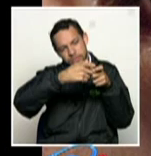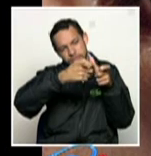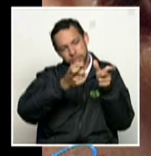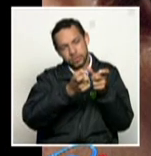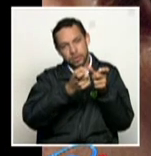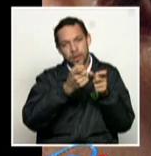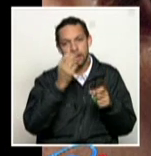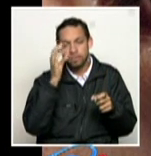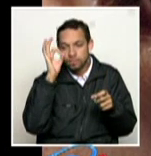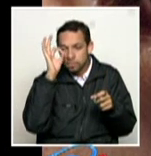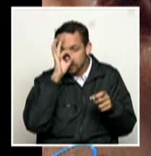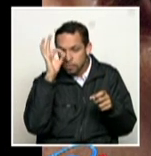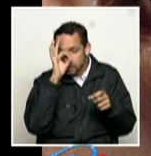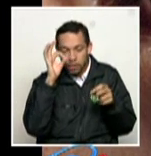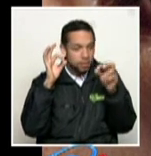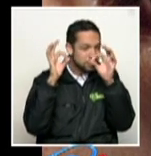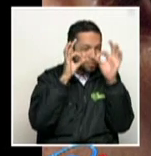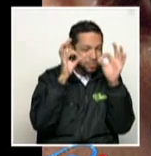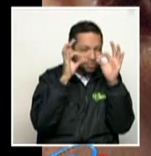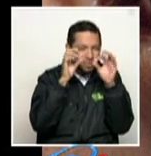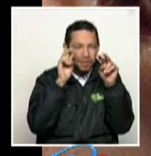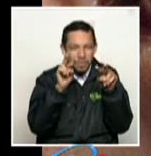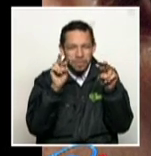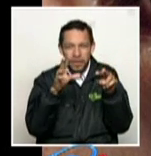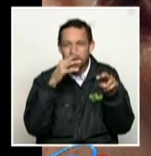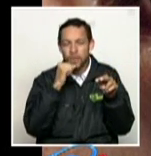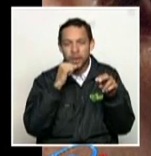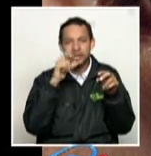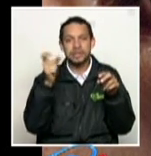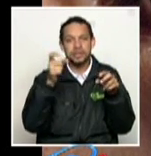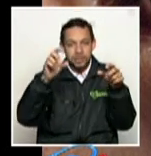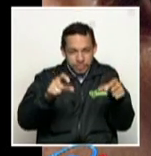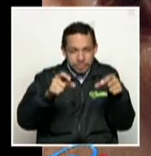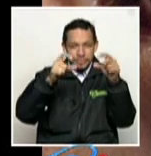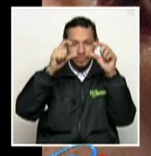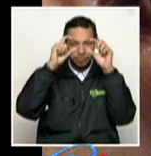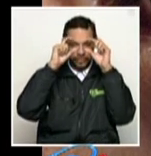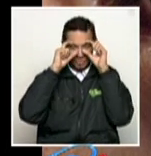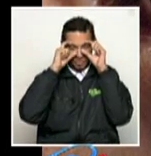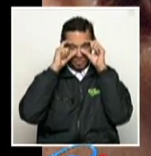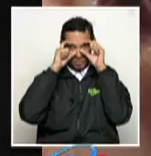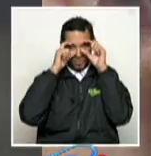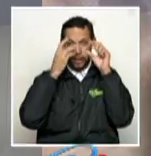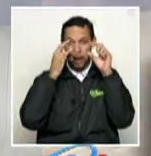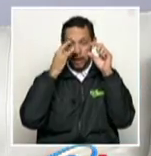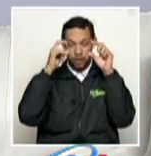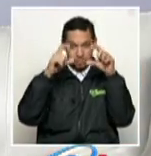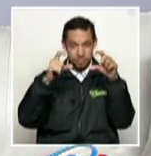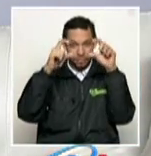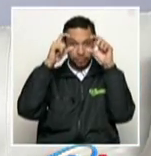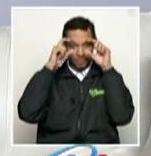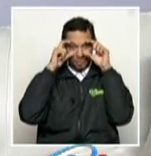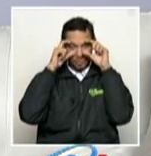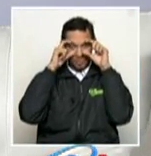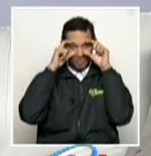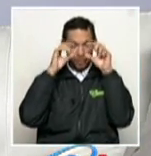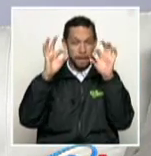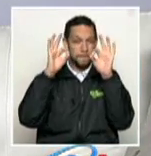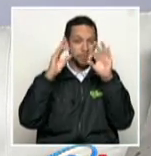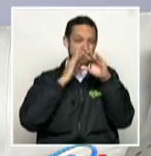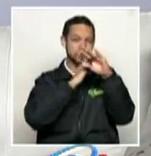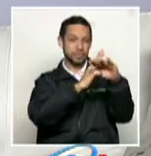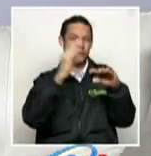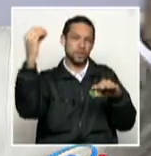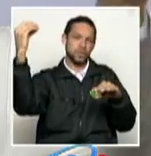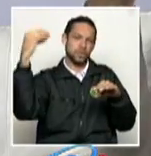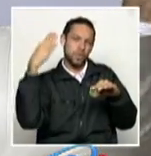visual. Deben de utilizar gafas, protectores y protectores de luz ultravioleta, gafas buenas,